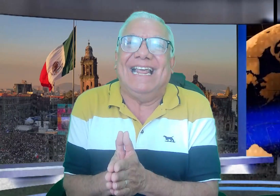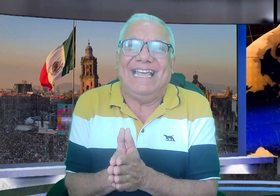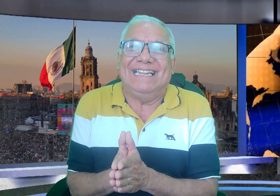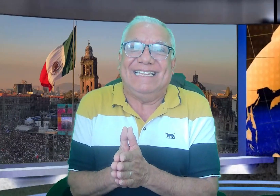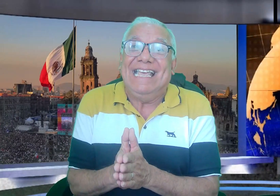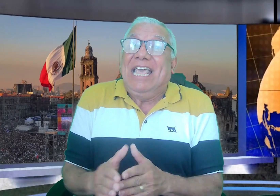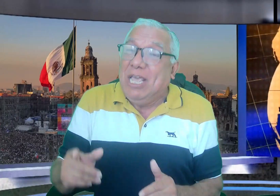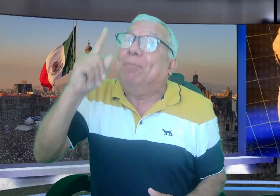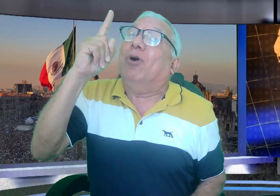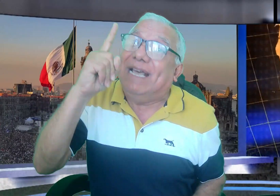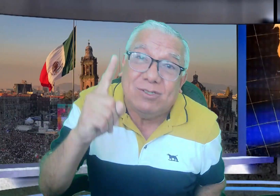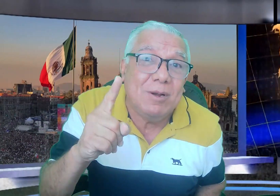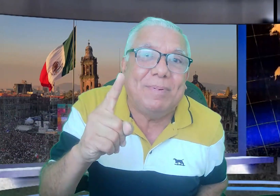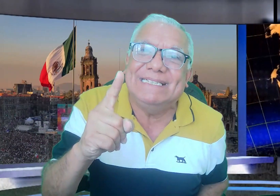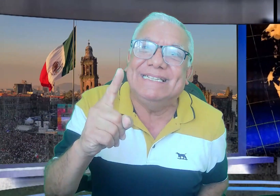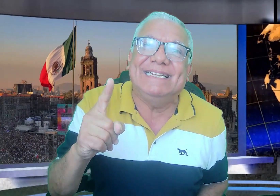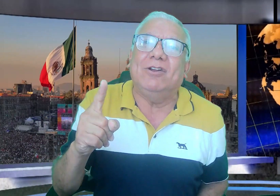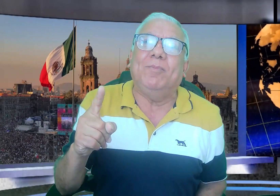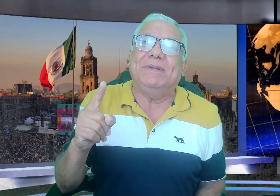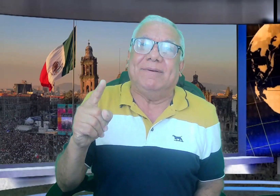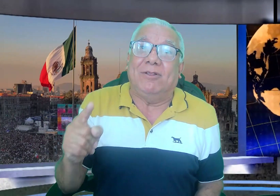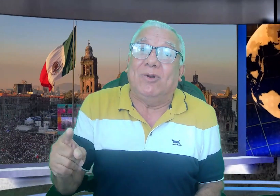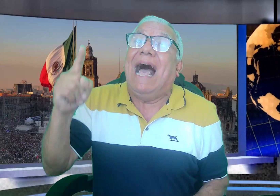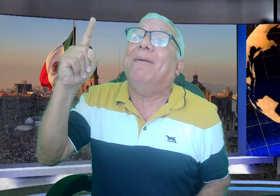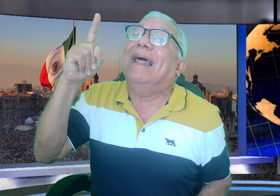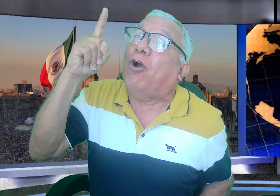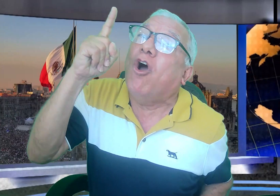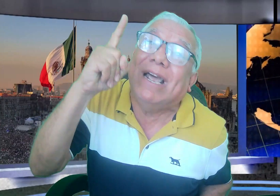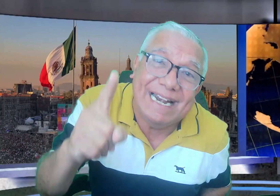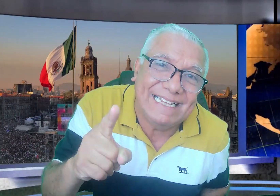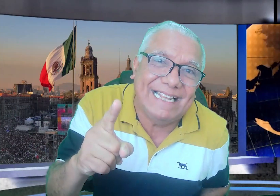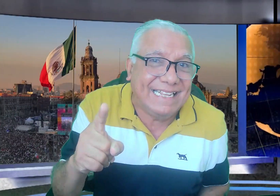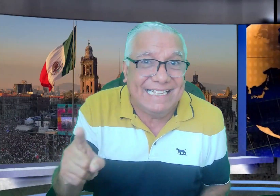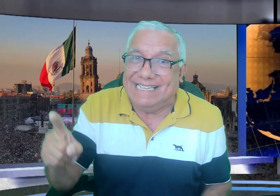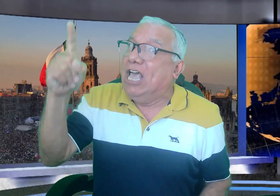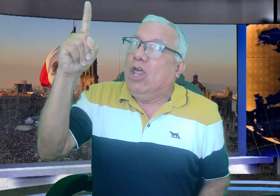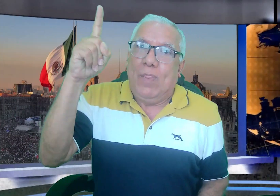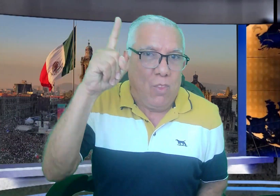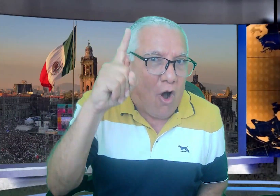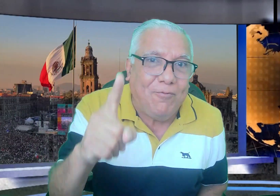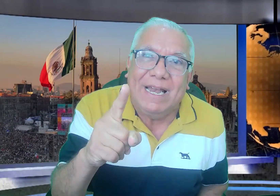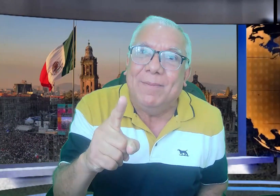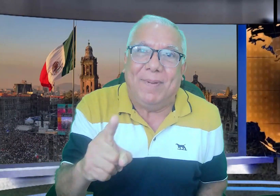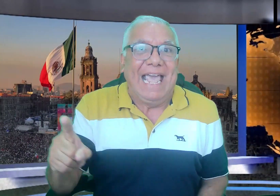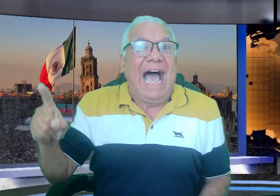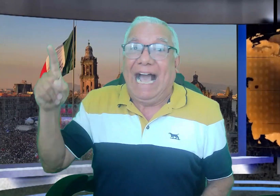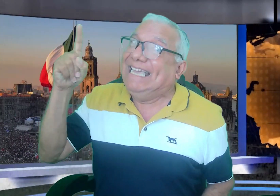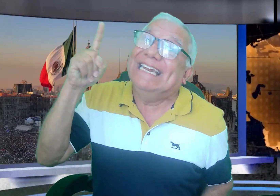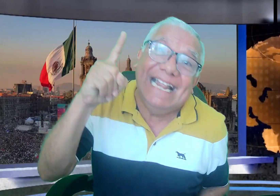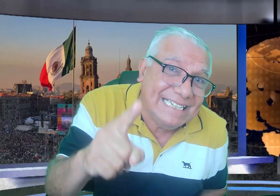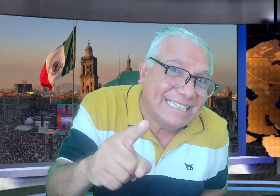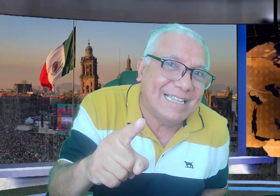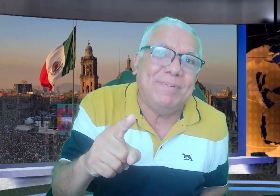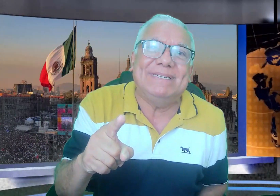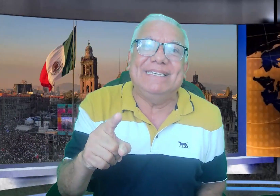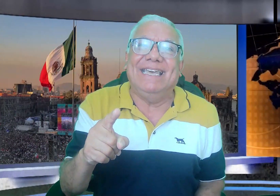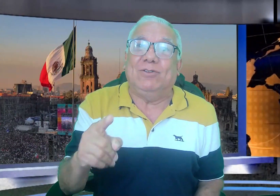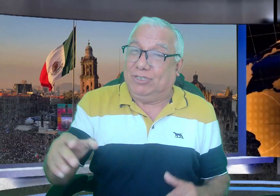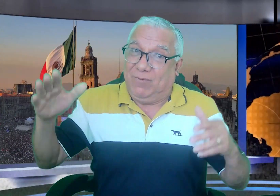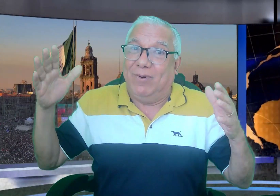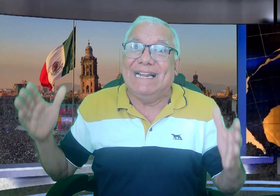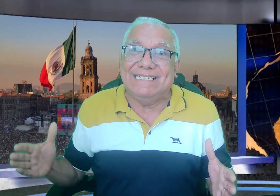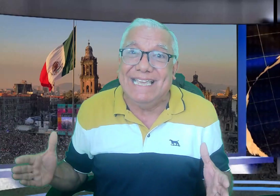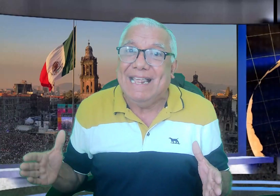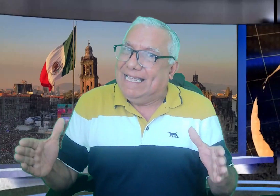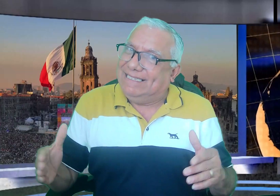engaña a la gente y por eso el presidente López Obrador habla con claridad y dice: no, Felipe, aquí nadie te está persiguiendo.